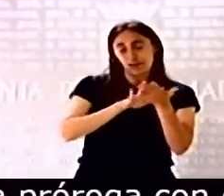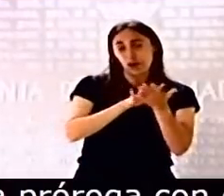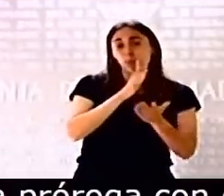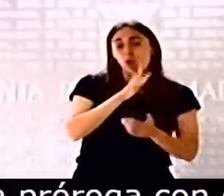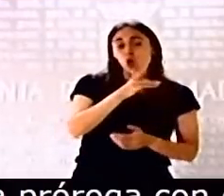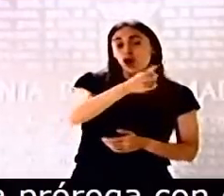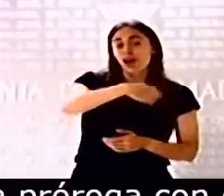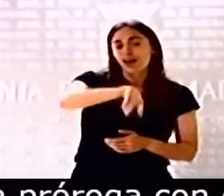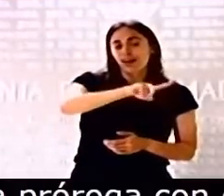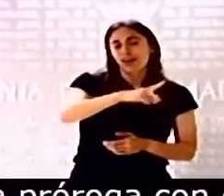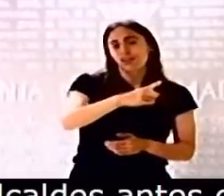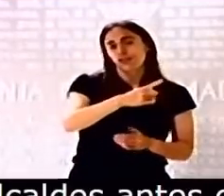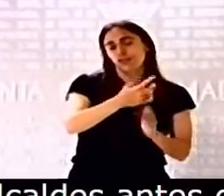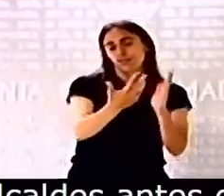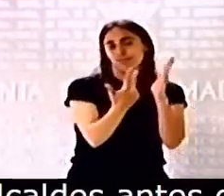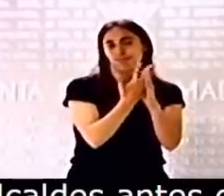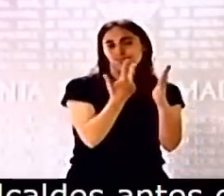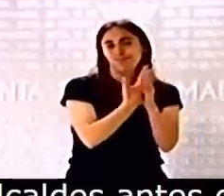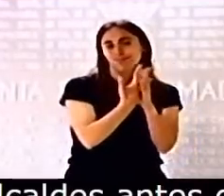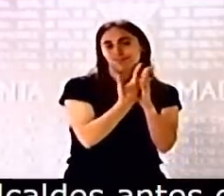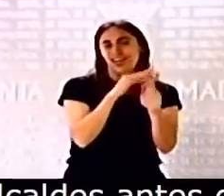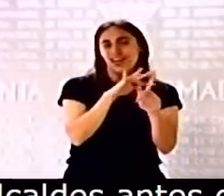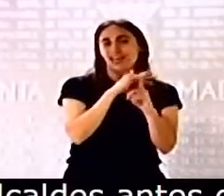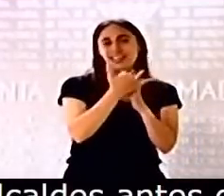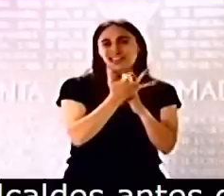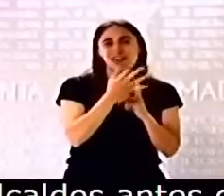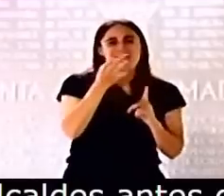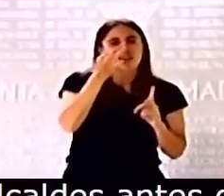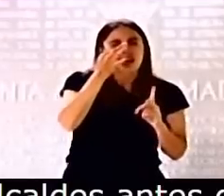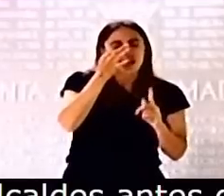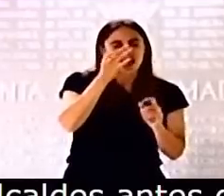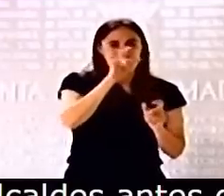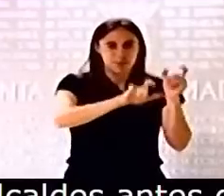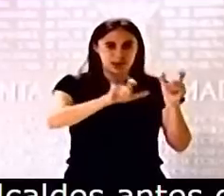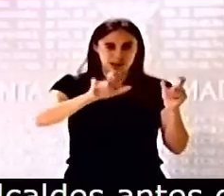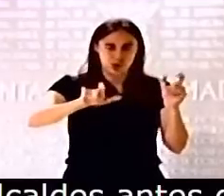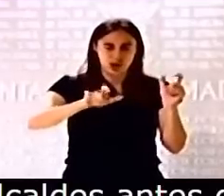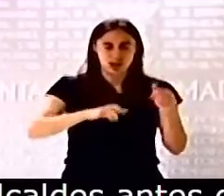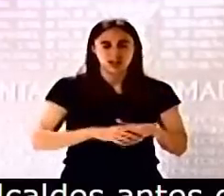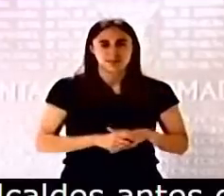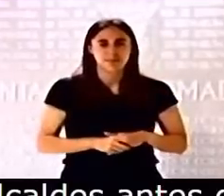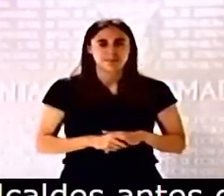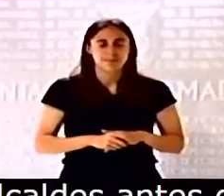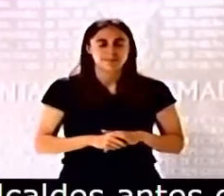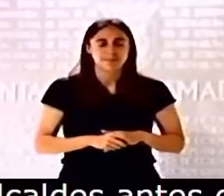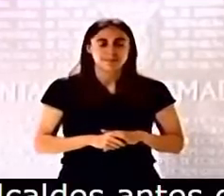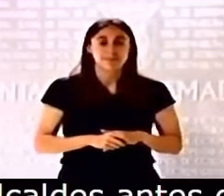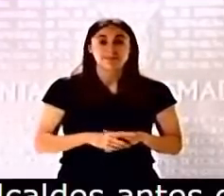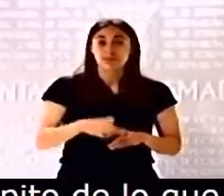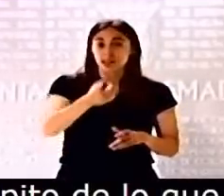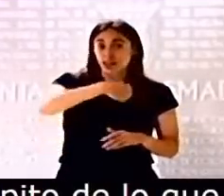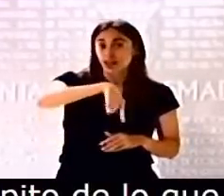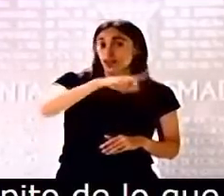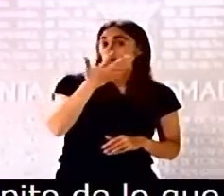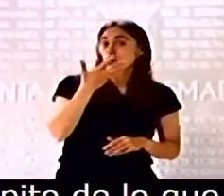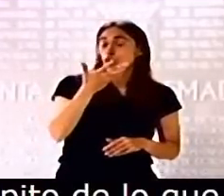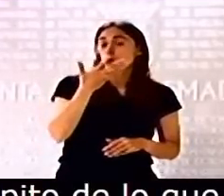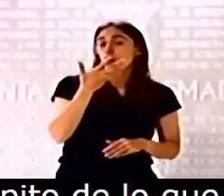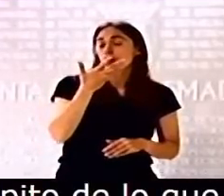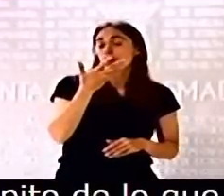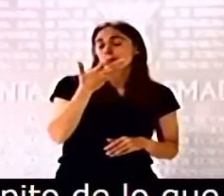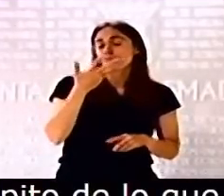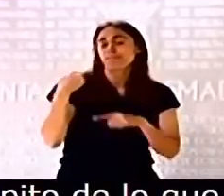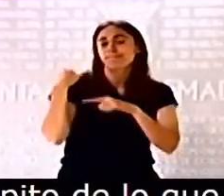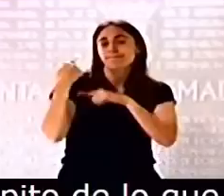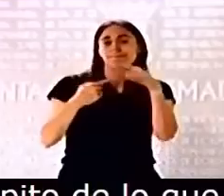nos dan la realidad, el pálpito de lo que ocurre en las poblaciones. Ellos son los que conocen las tradiciones